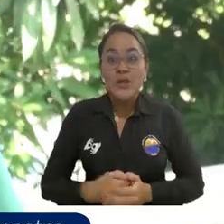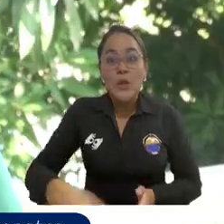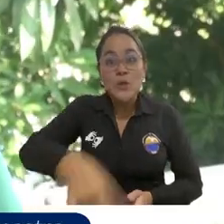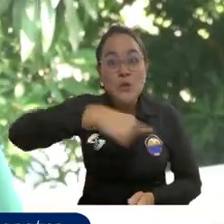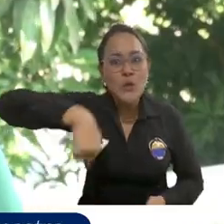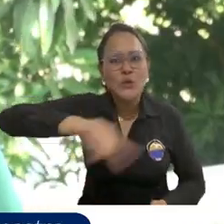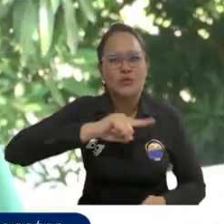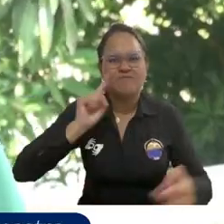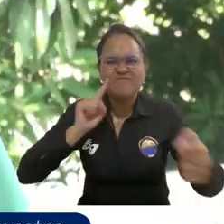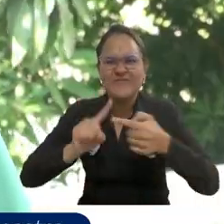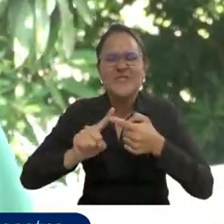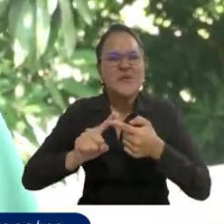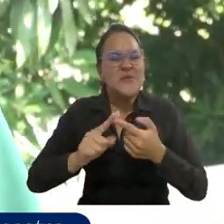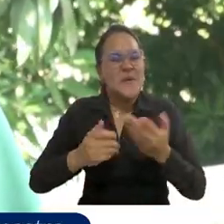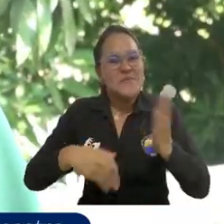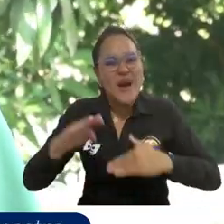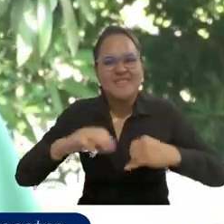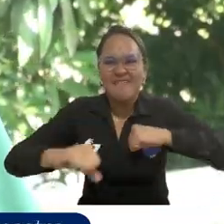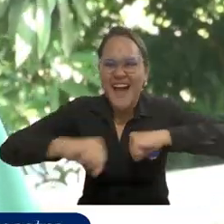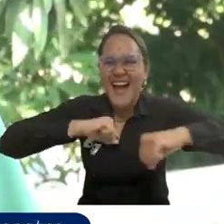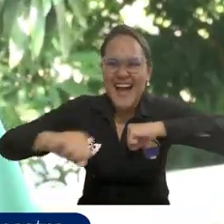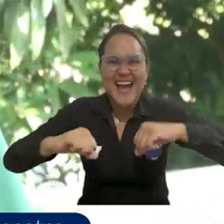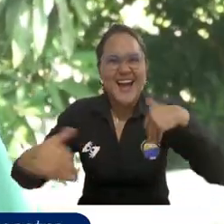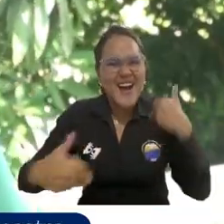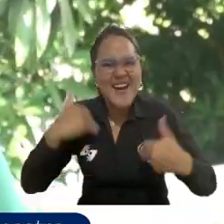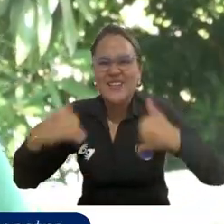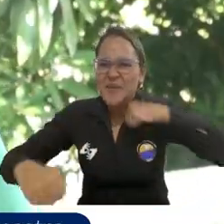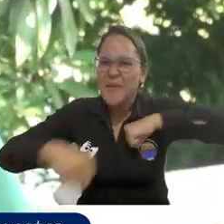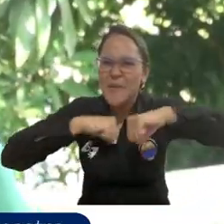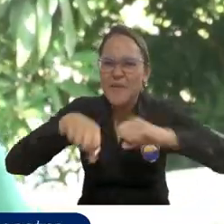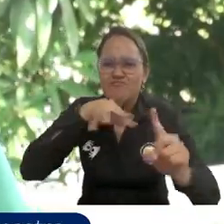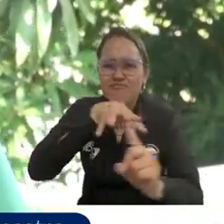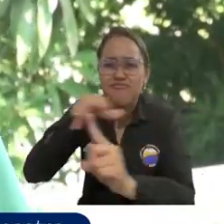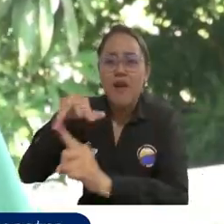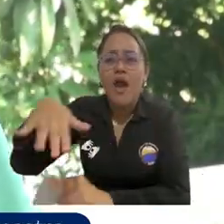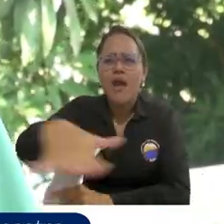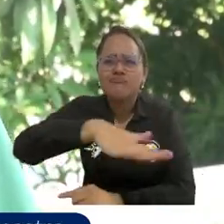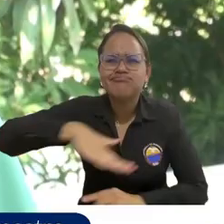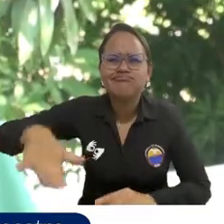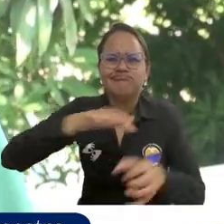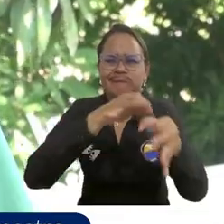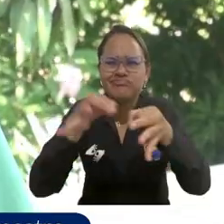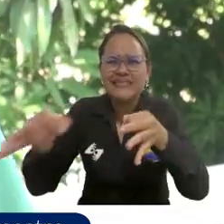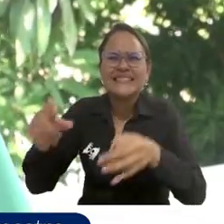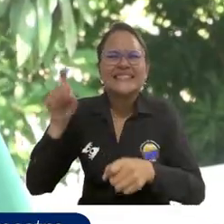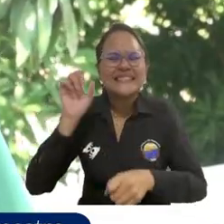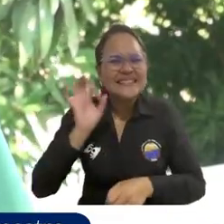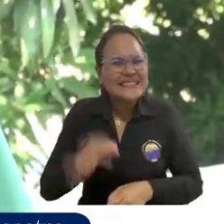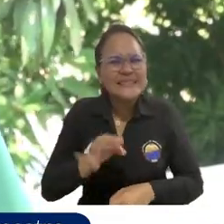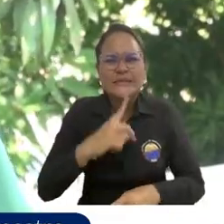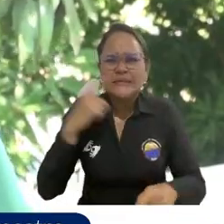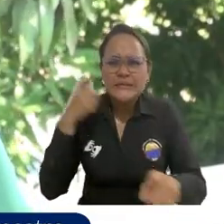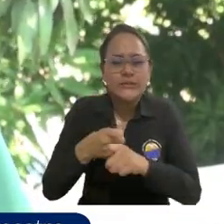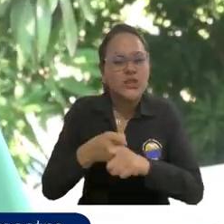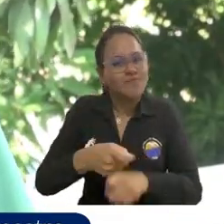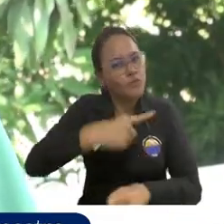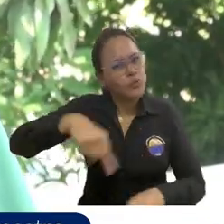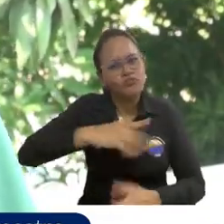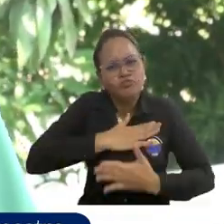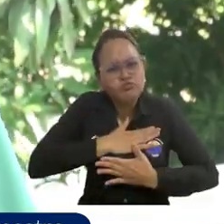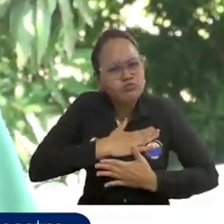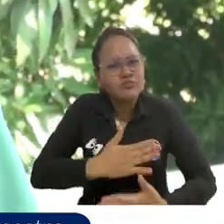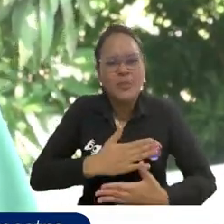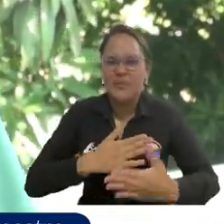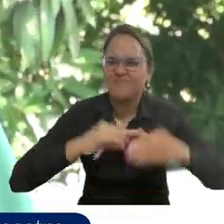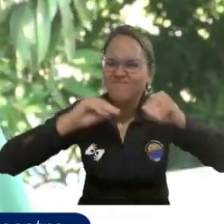que nosotros vayamos con muchas más ganas a esos territorios rurales, esos territorios que siempre han padecido, a poner lo